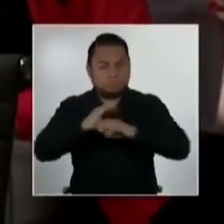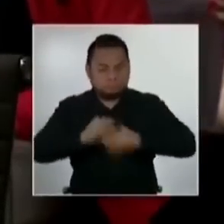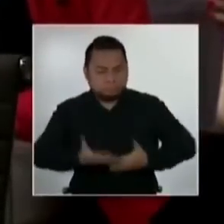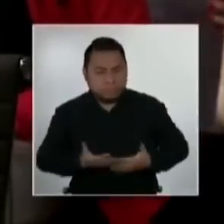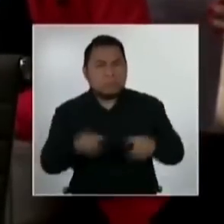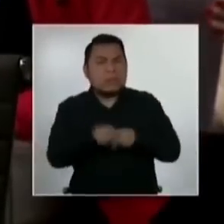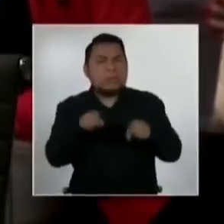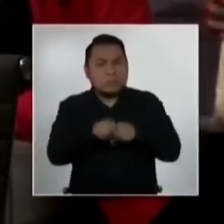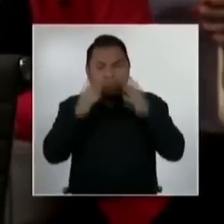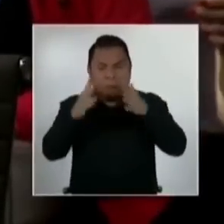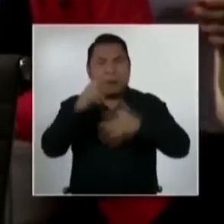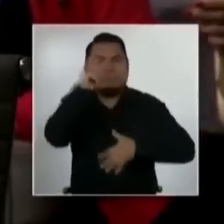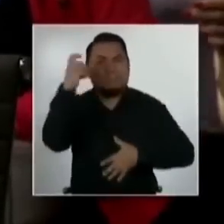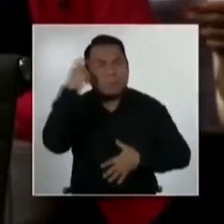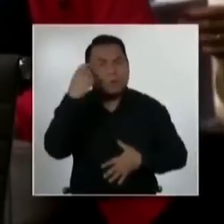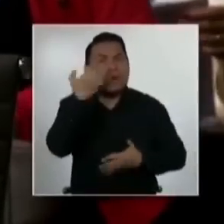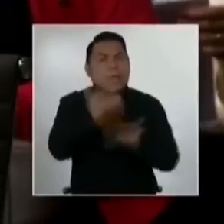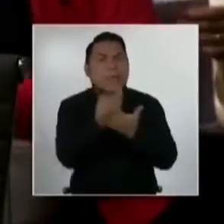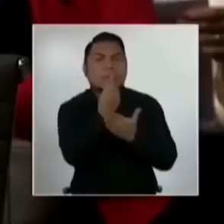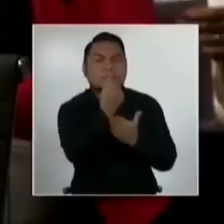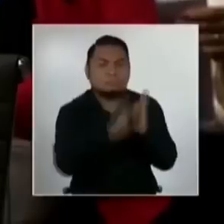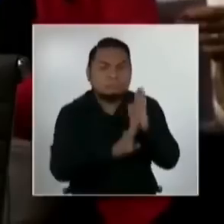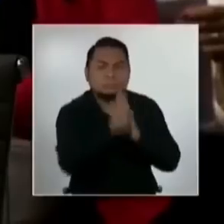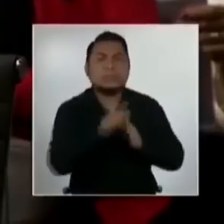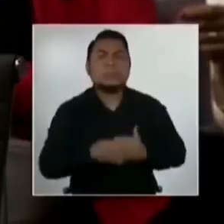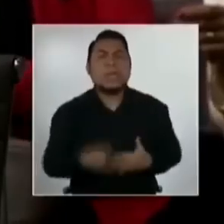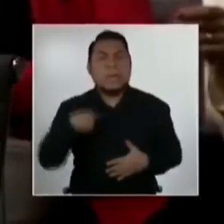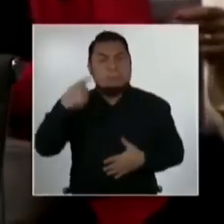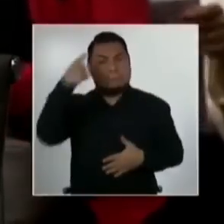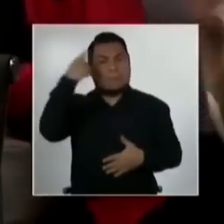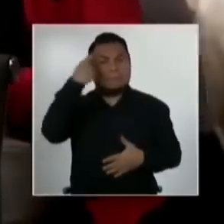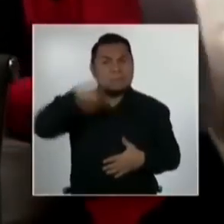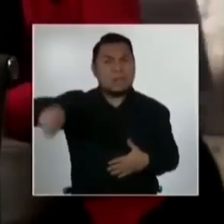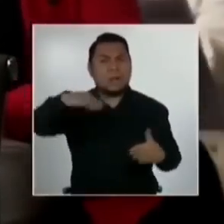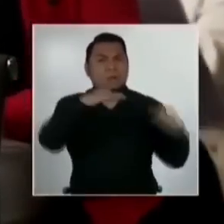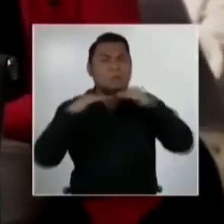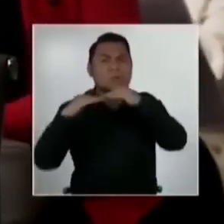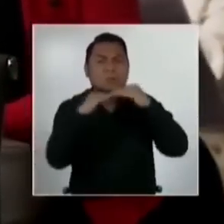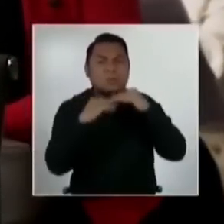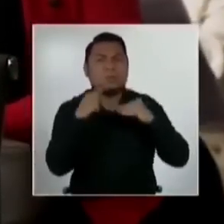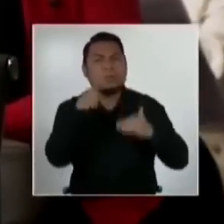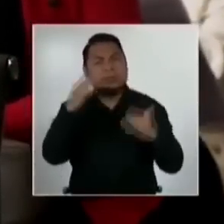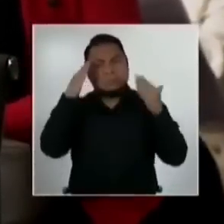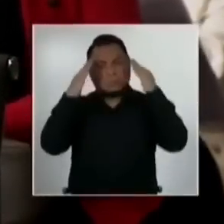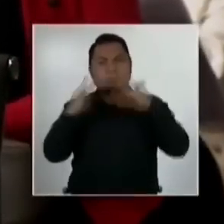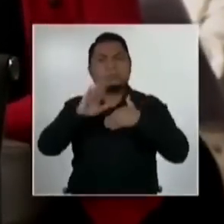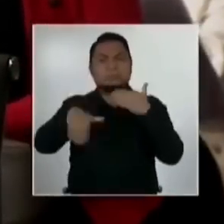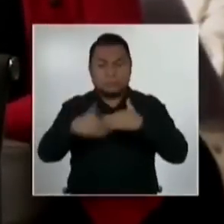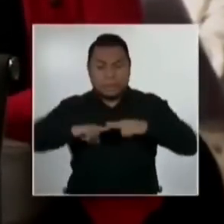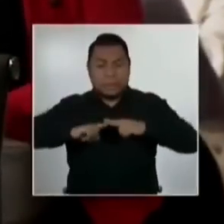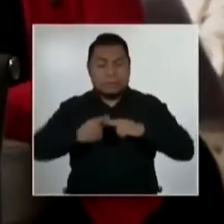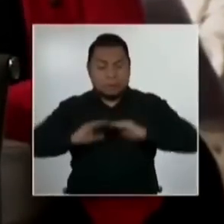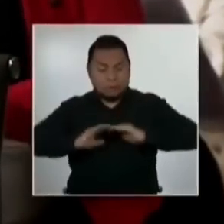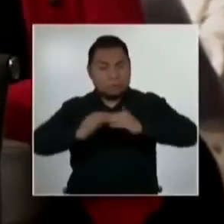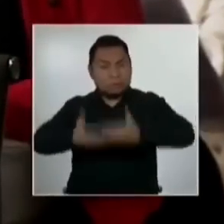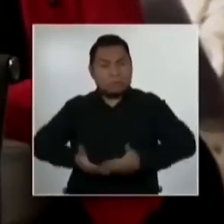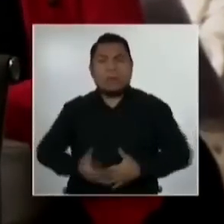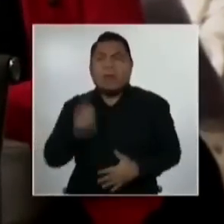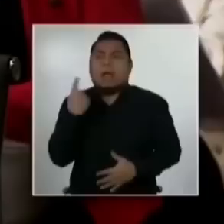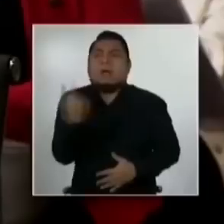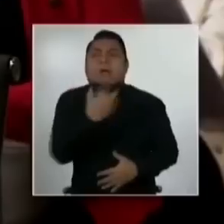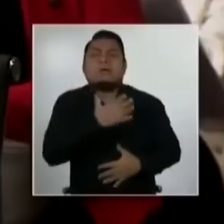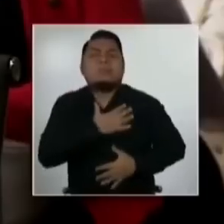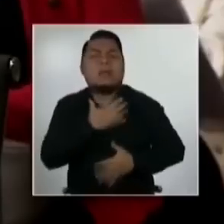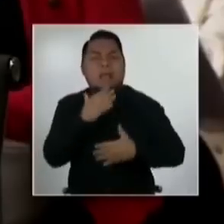fines ideológicos, políticos o económicos. Pensar en igualdad solo desde la óptica de las concepciones individualistas